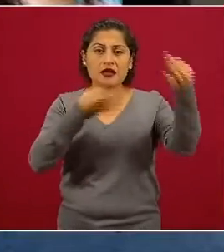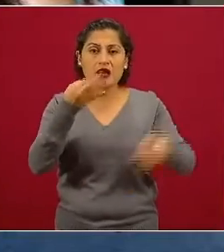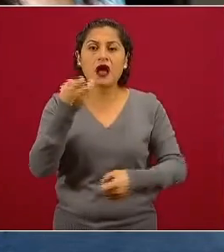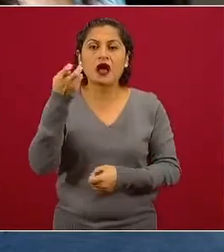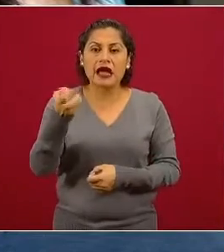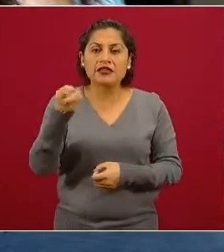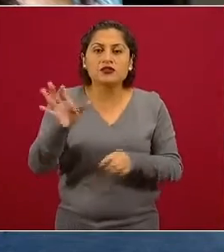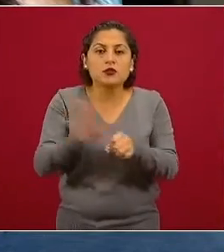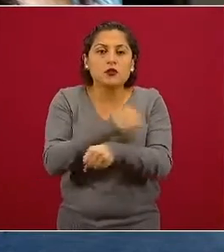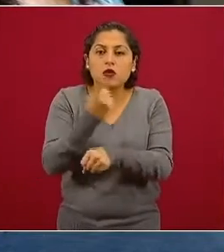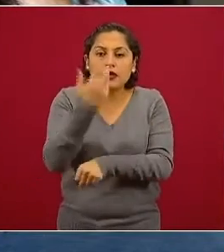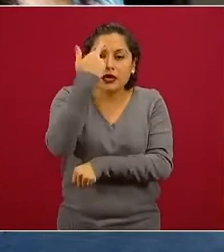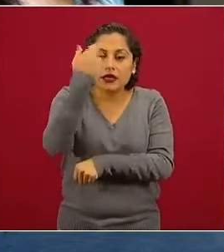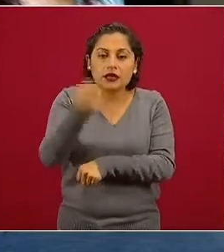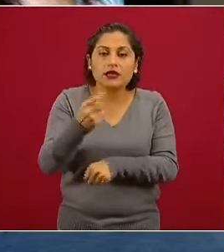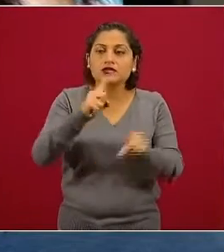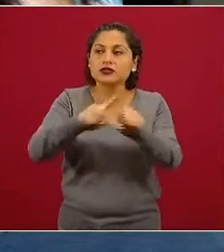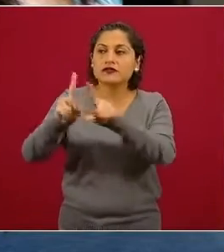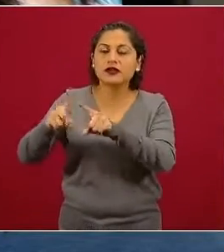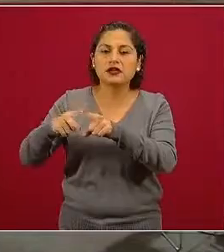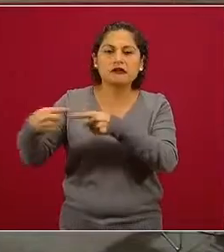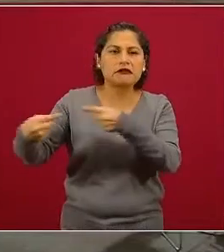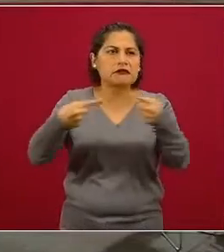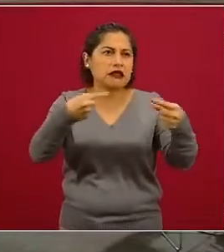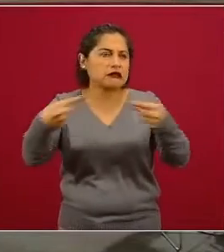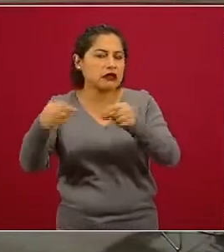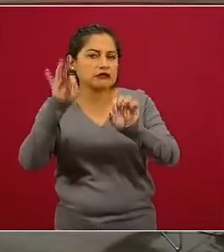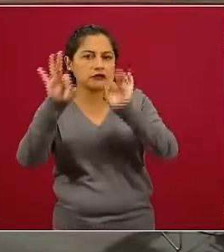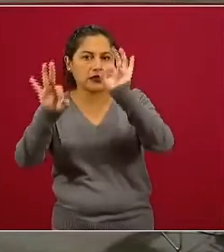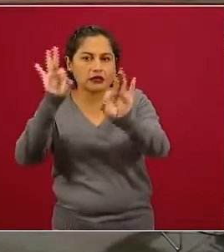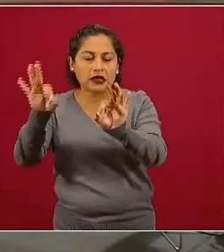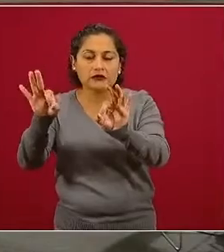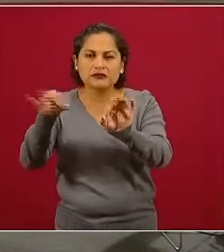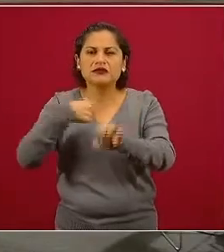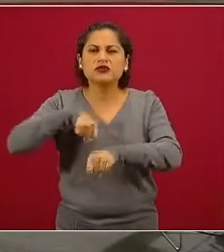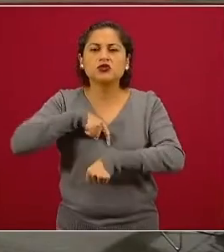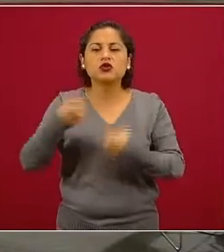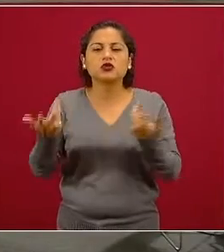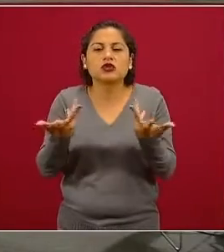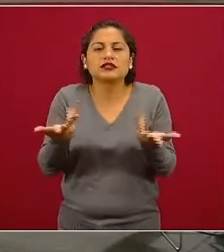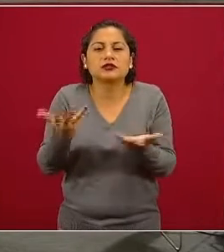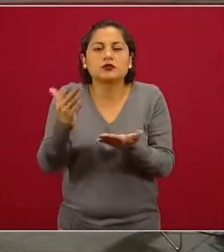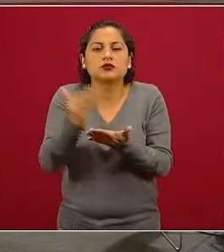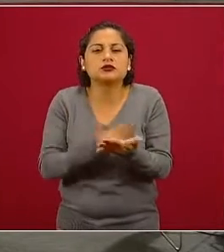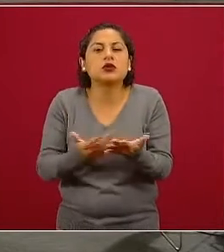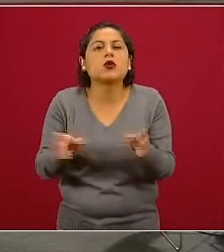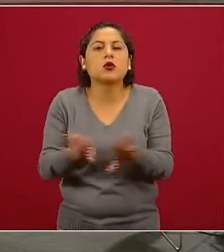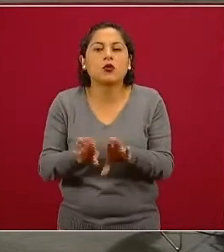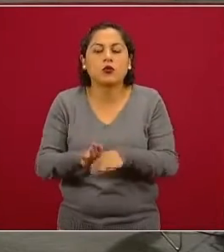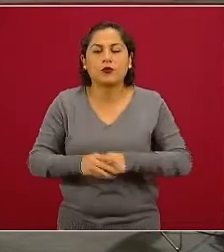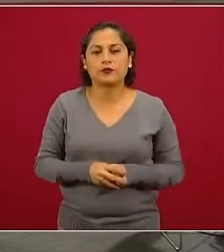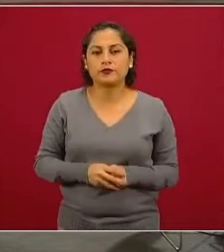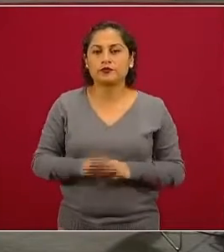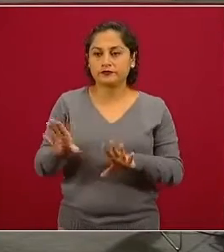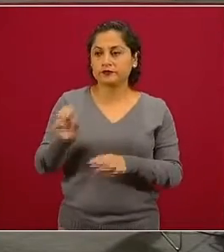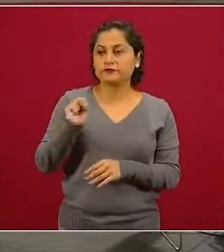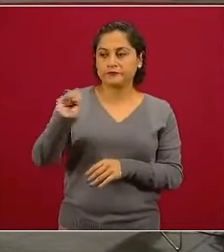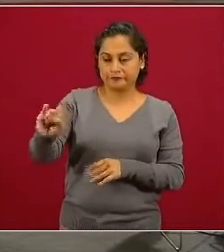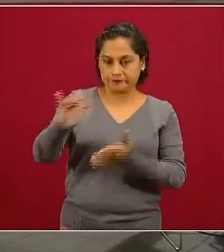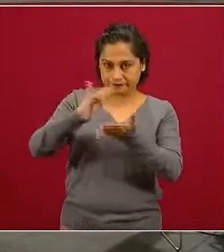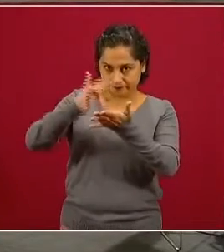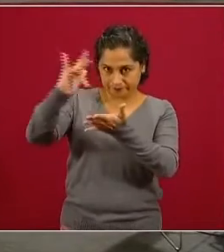las neuronas la pistolita de temperatura, o que te van a sacar la sangre, el líquido de las rodillas en el